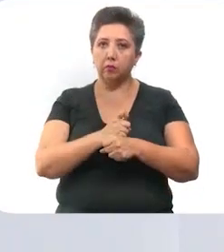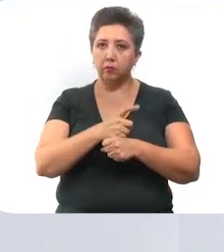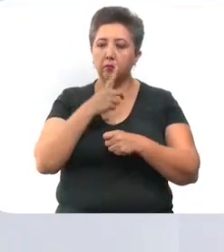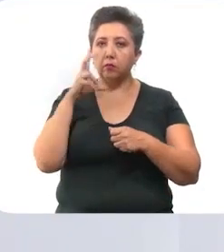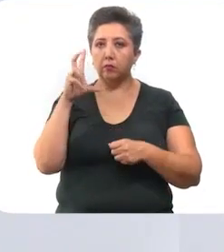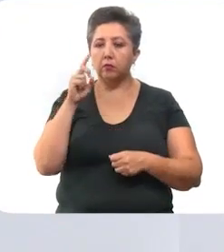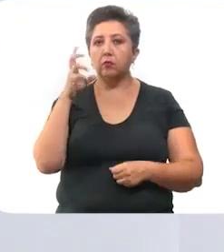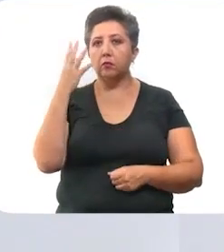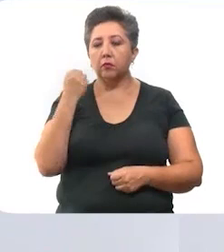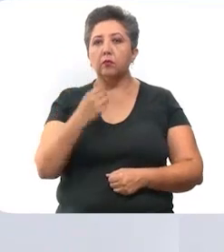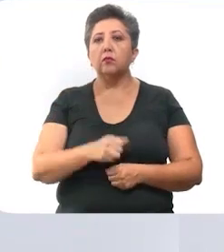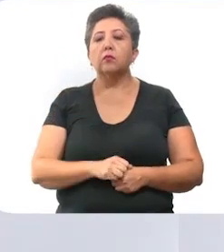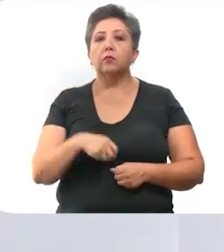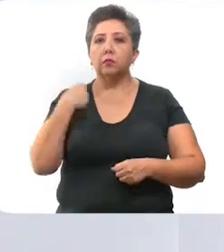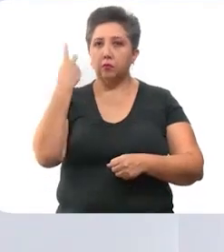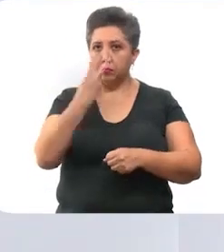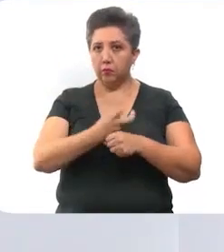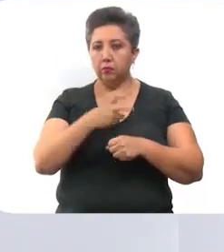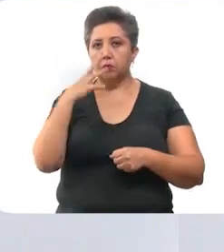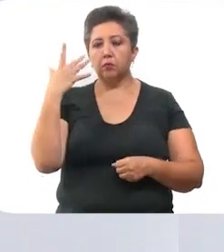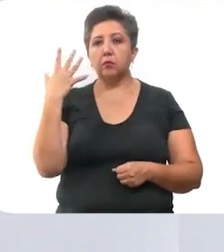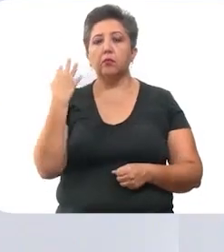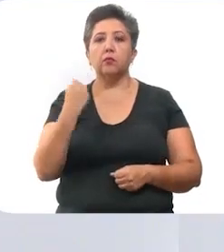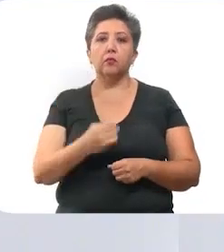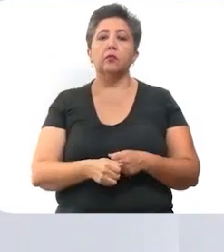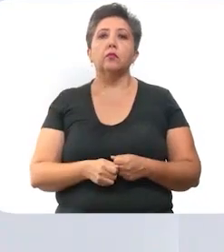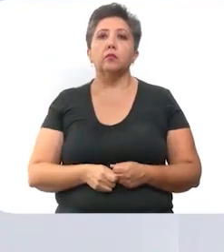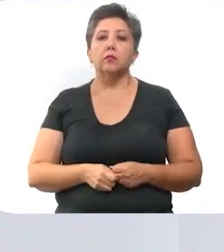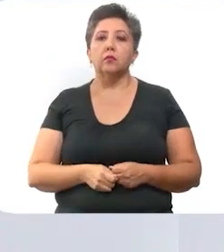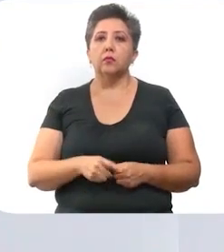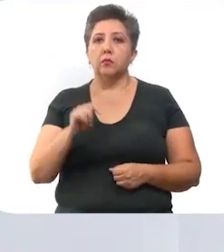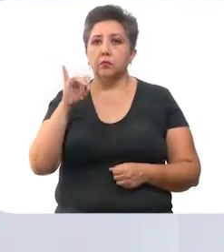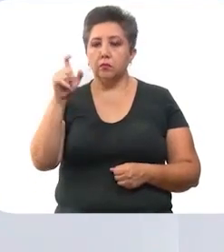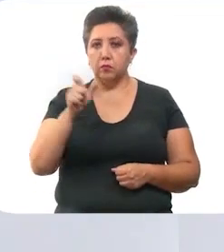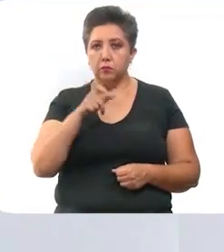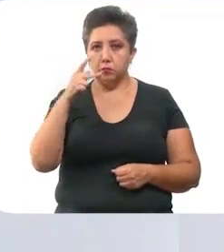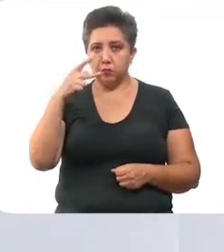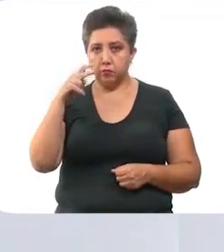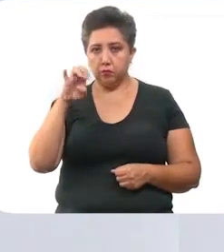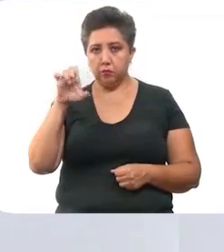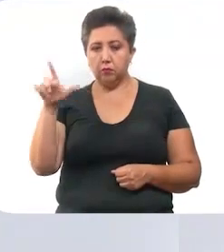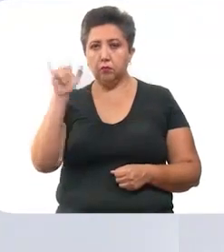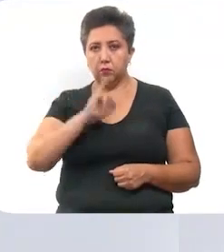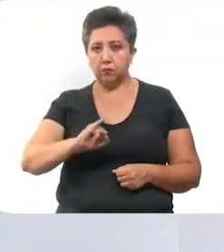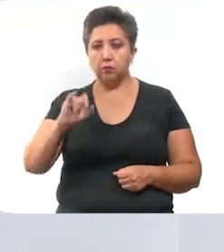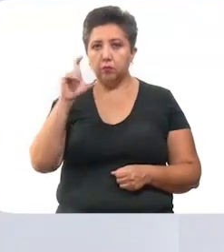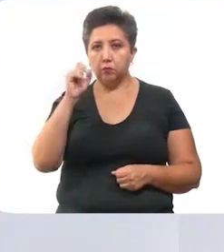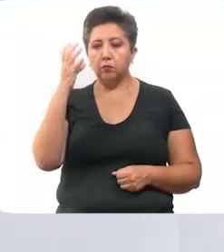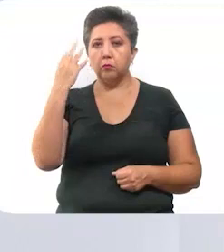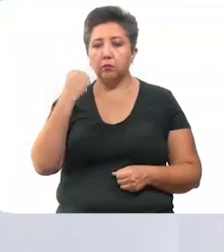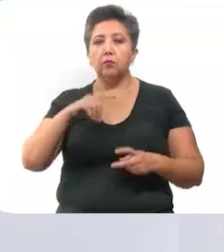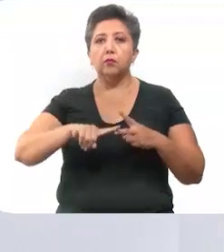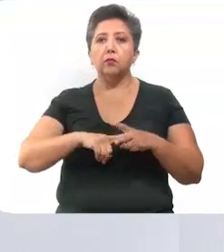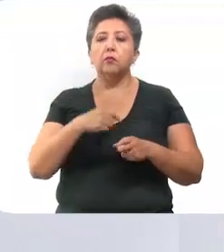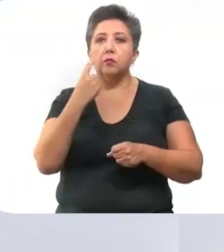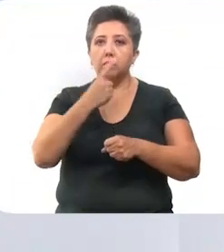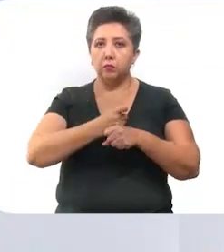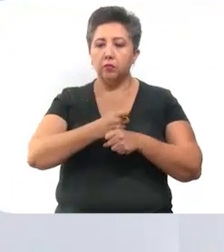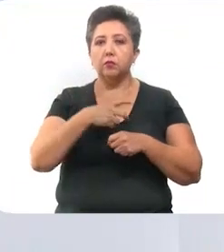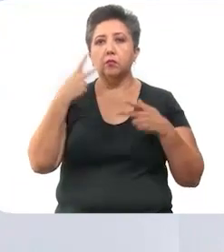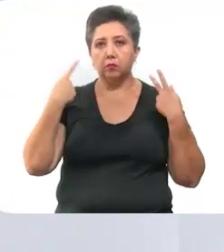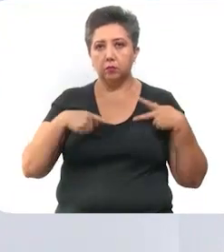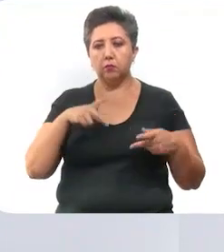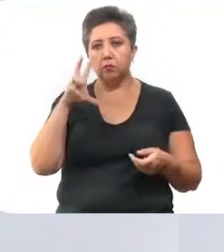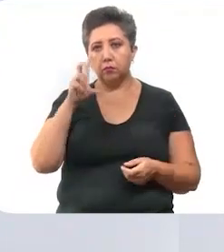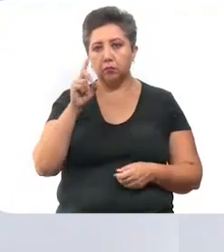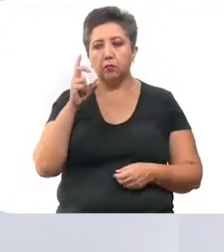dosis de 30 a 39 y segunda dosis de 50 a 59 en Tixpehual. El jueves 29 de julio iniciará la primera dosis de